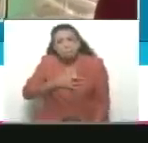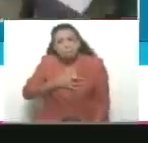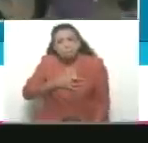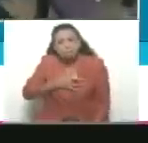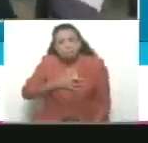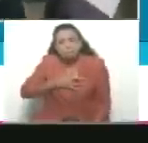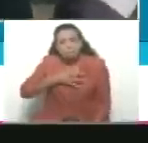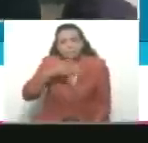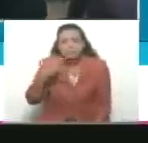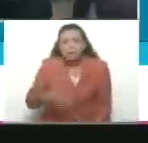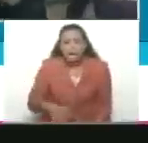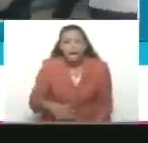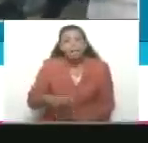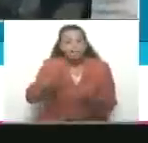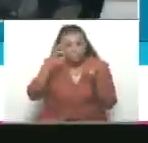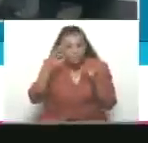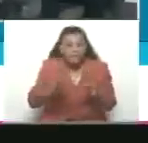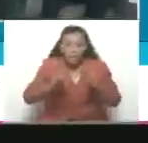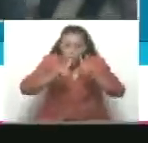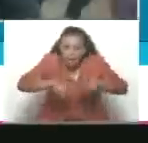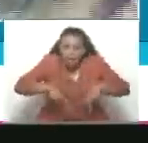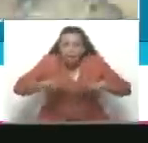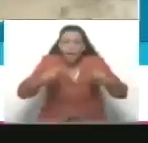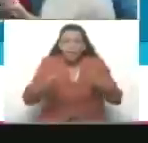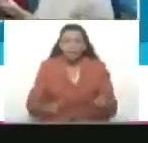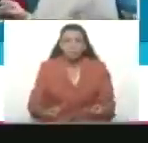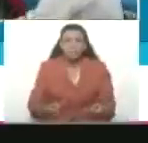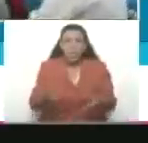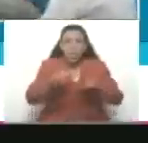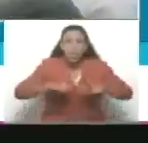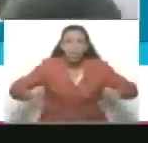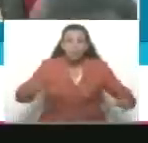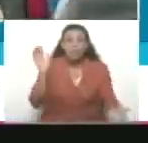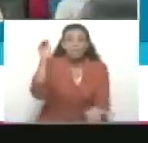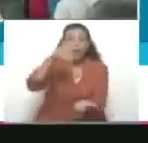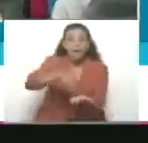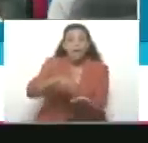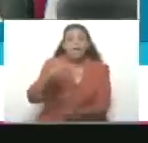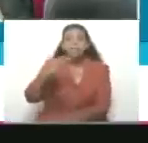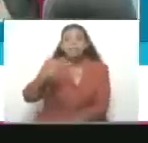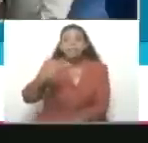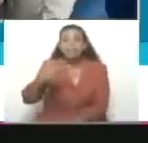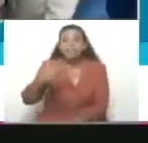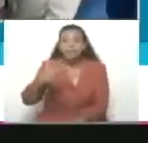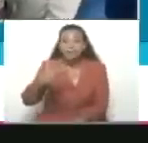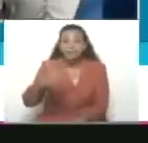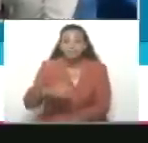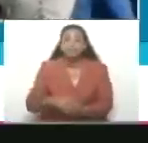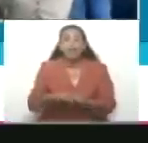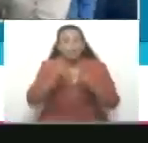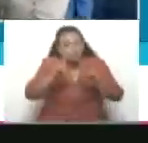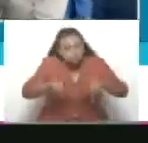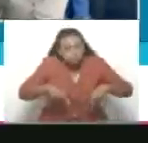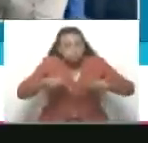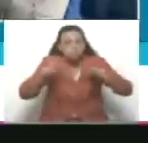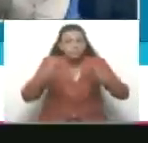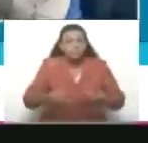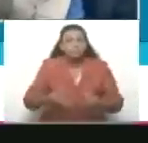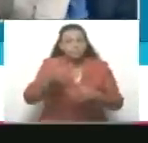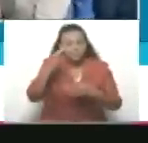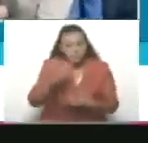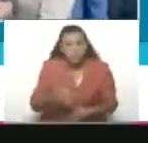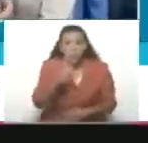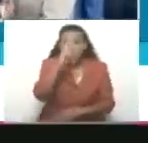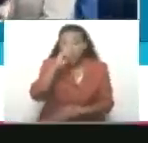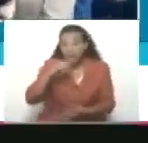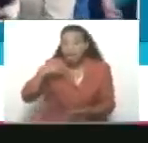tragedia veremos el Renacer de tejerías y tejerías está renaciendo lo podemos decir un